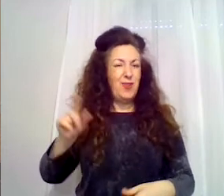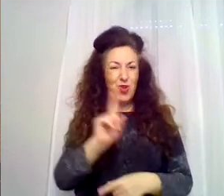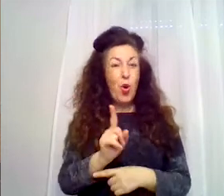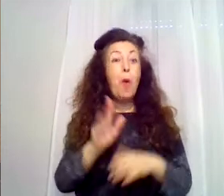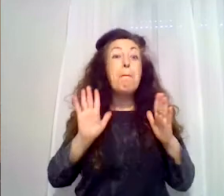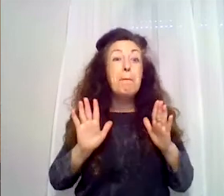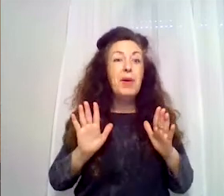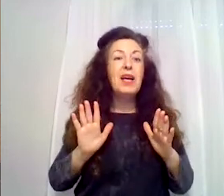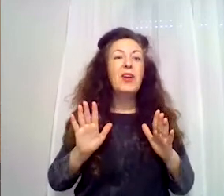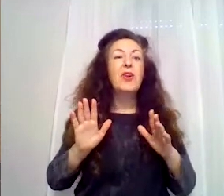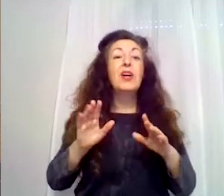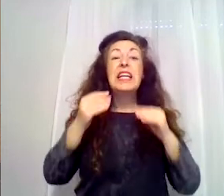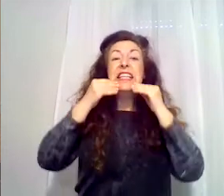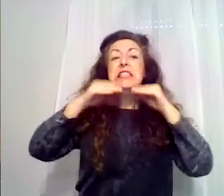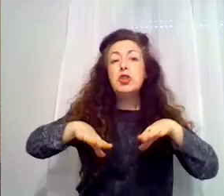la...